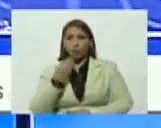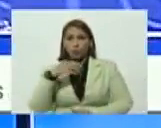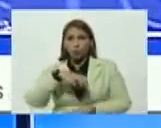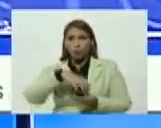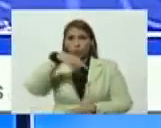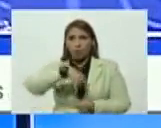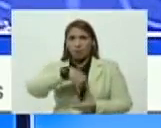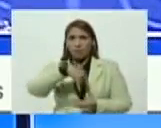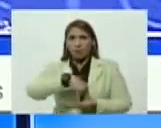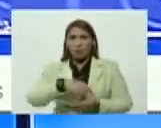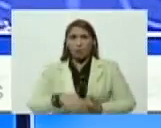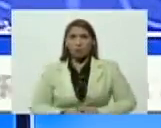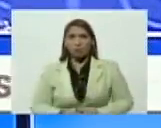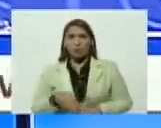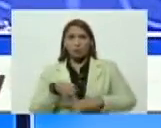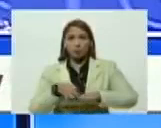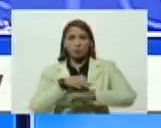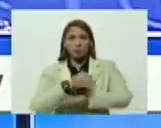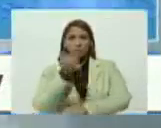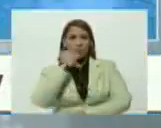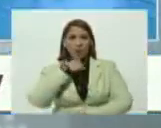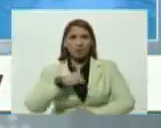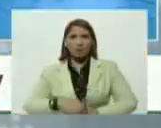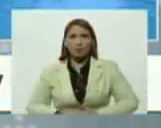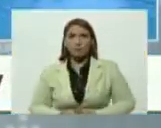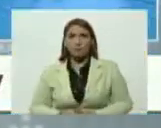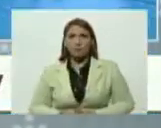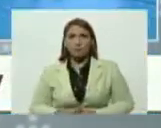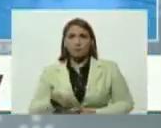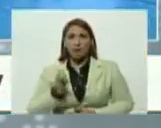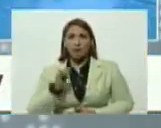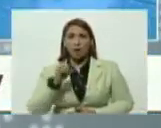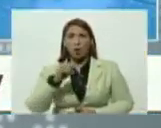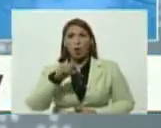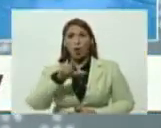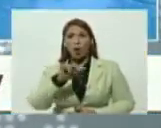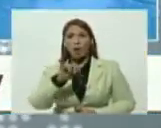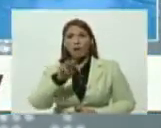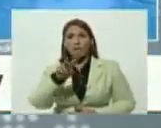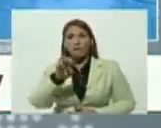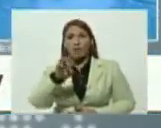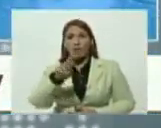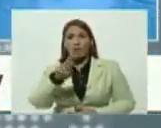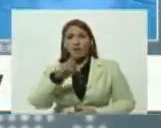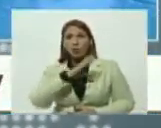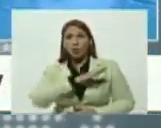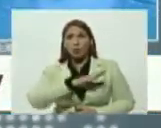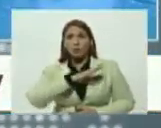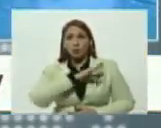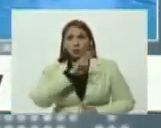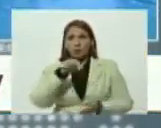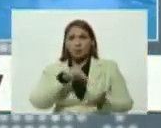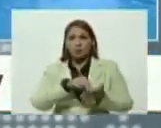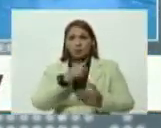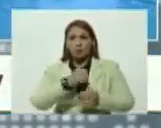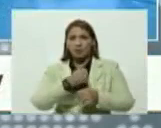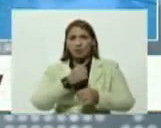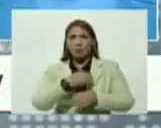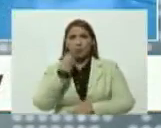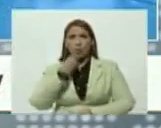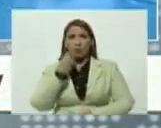Carabobo, municipio Valencia. Allá está Oliver Guzmán, comisionado nacional de Chamba